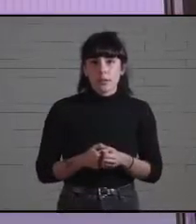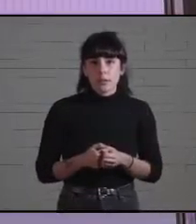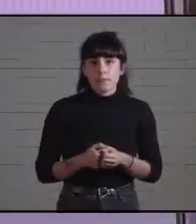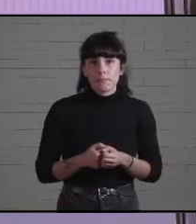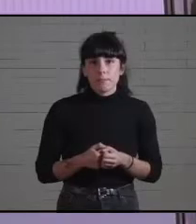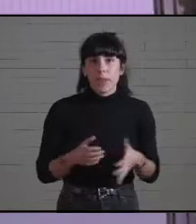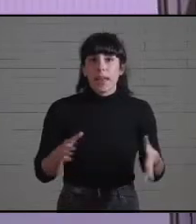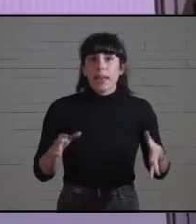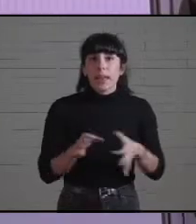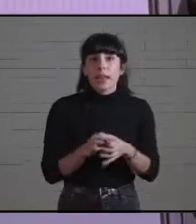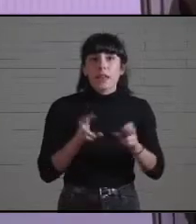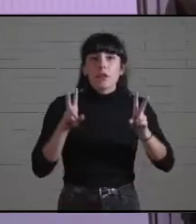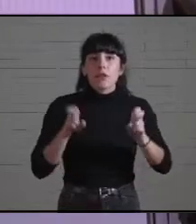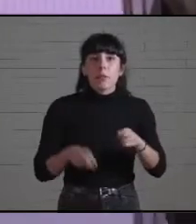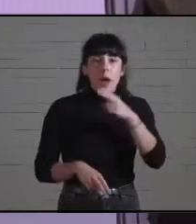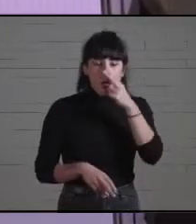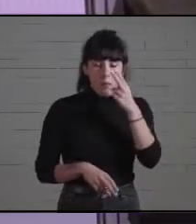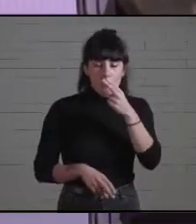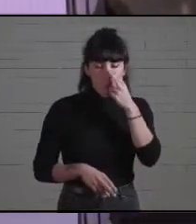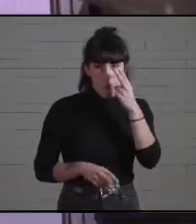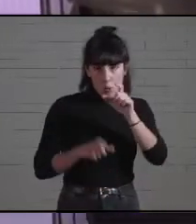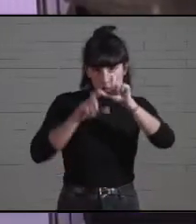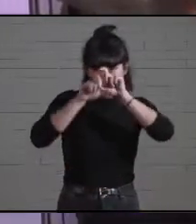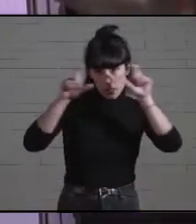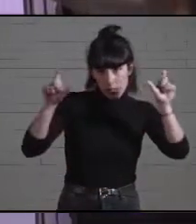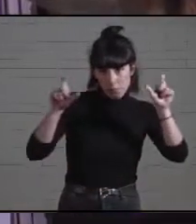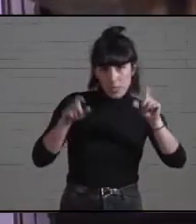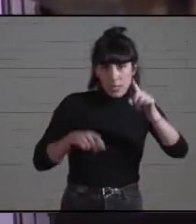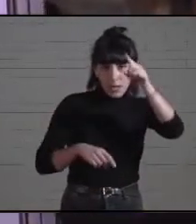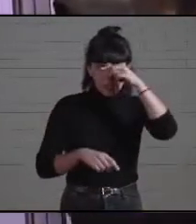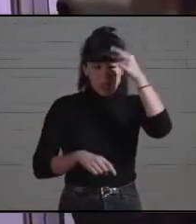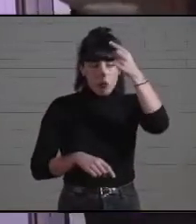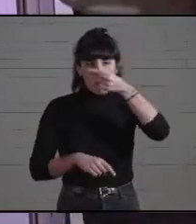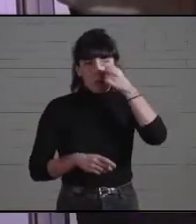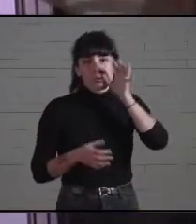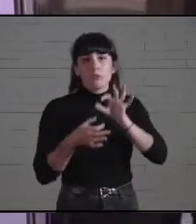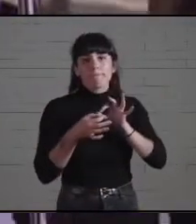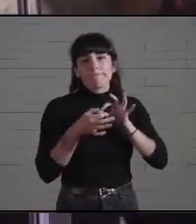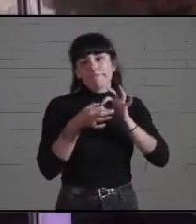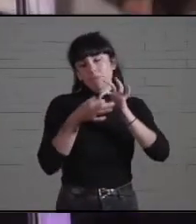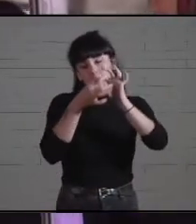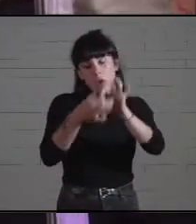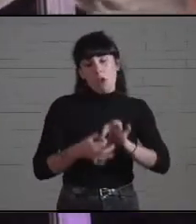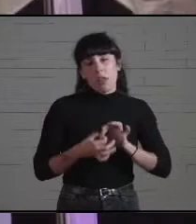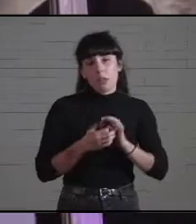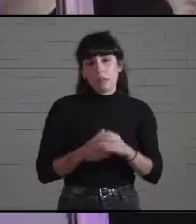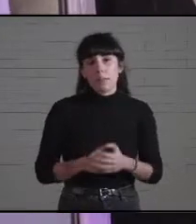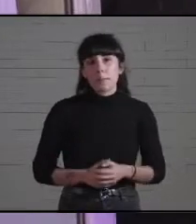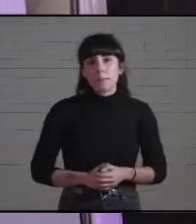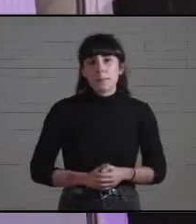con las políticas empresariales y las culturas organizativas.